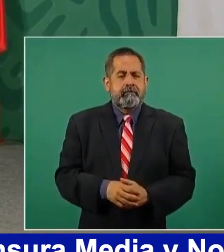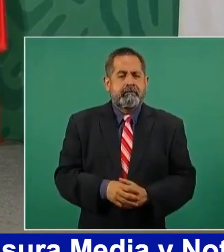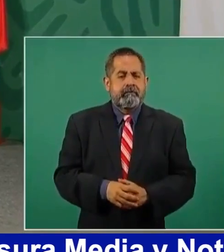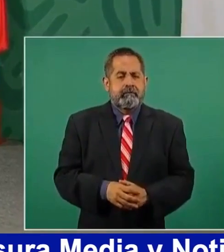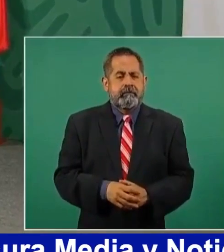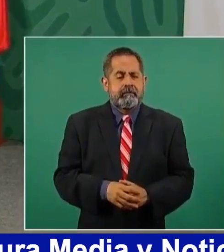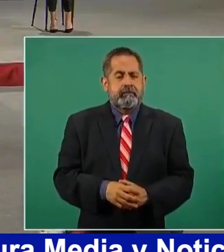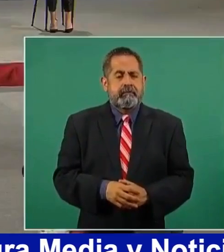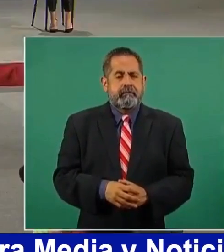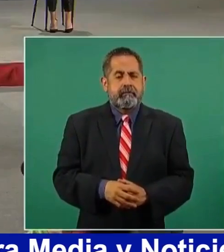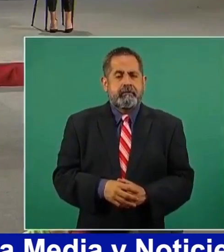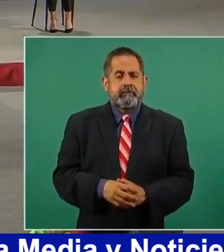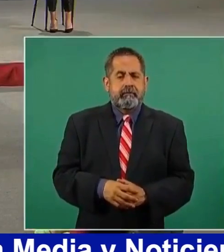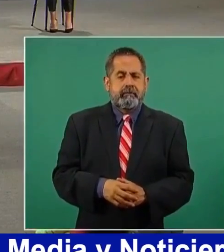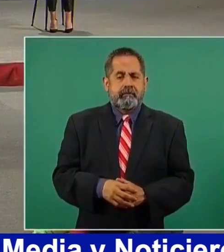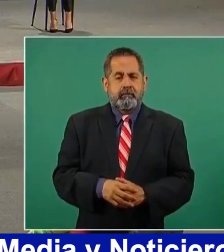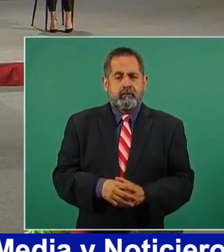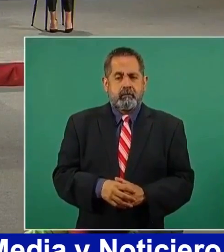Ya